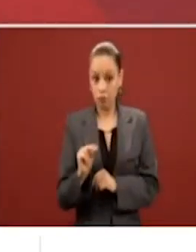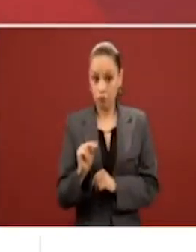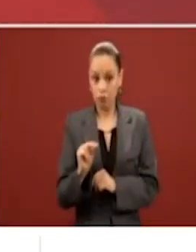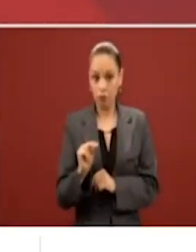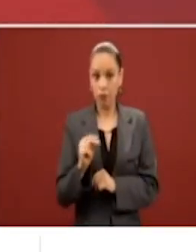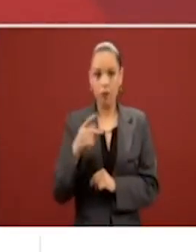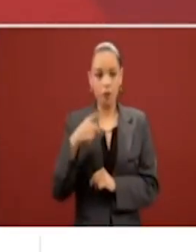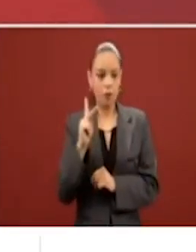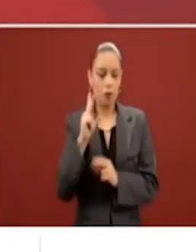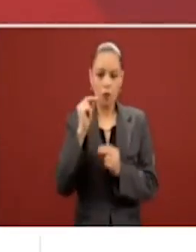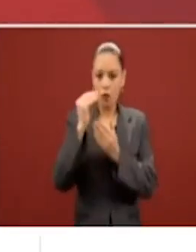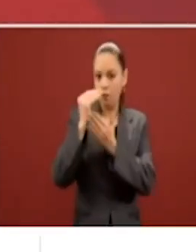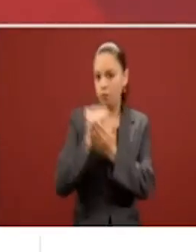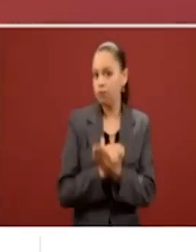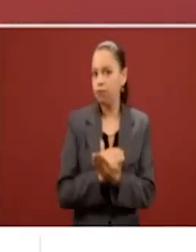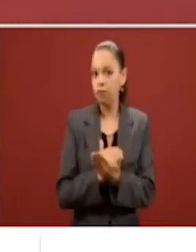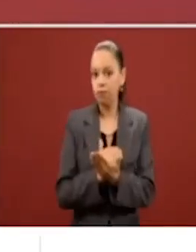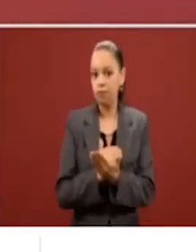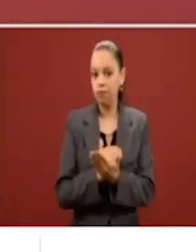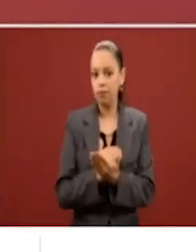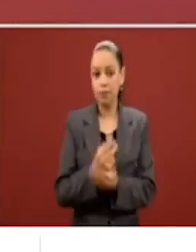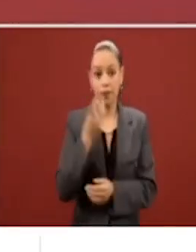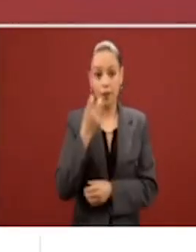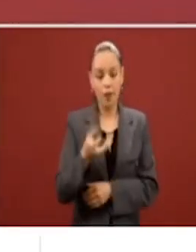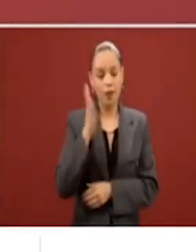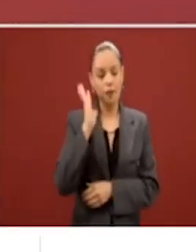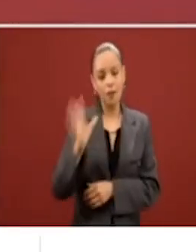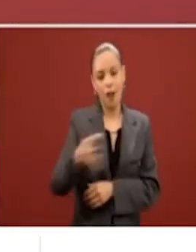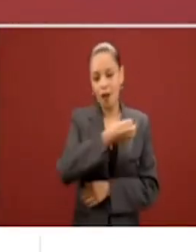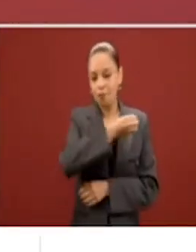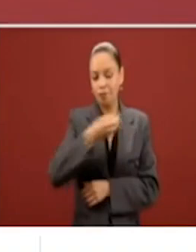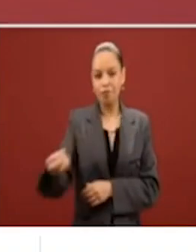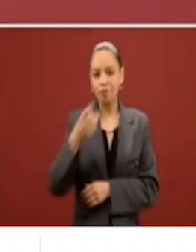reducirse. Y es mandato constitucional.